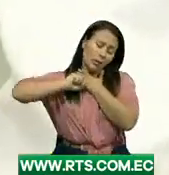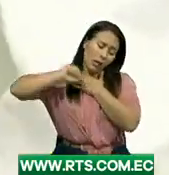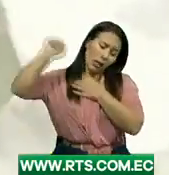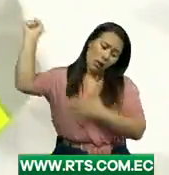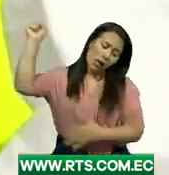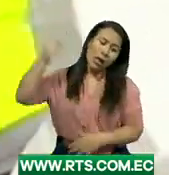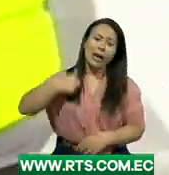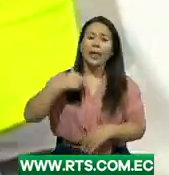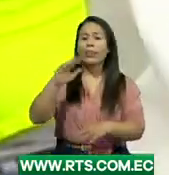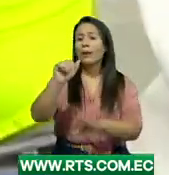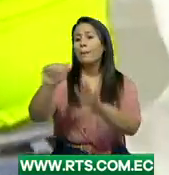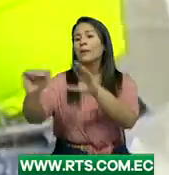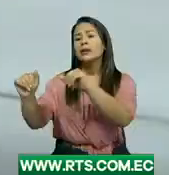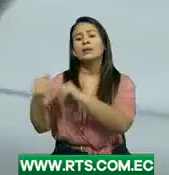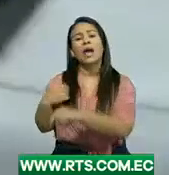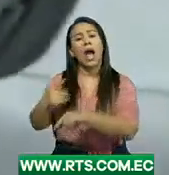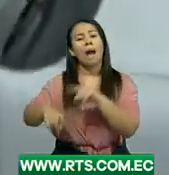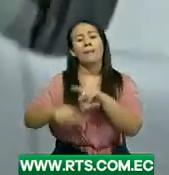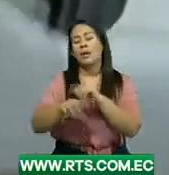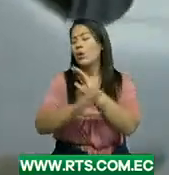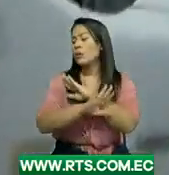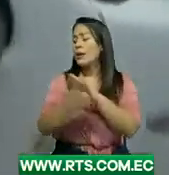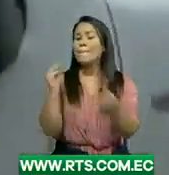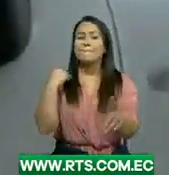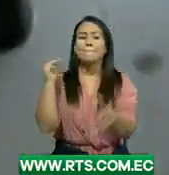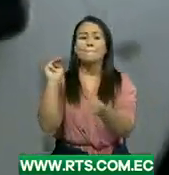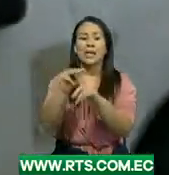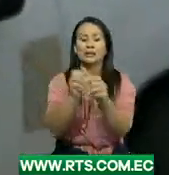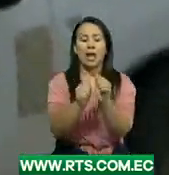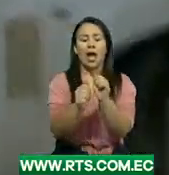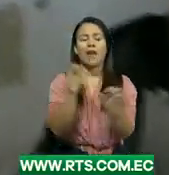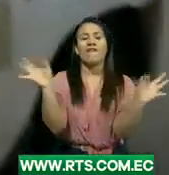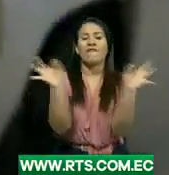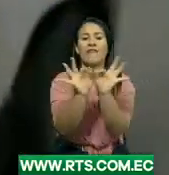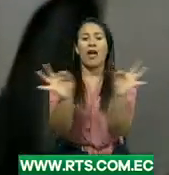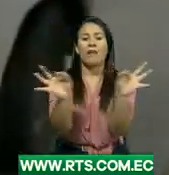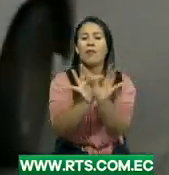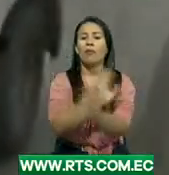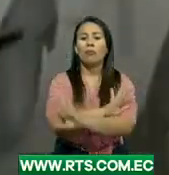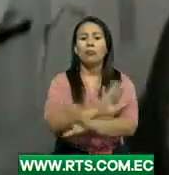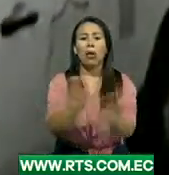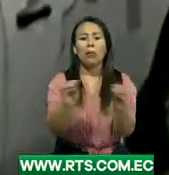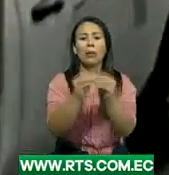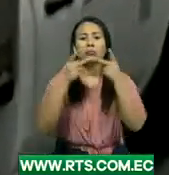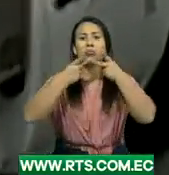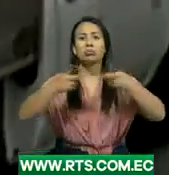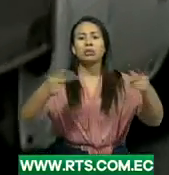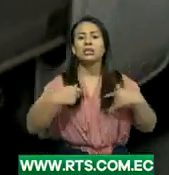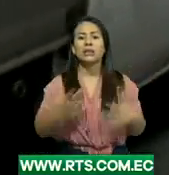despedirse de sus amigos y familiares en un mensaje dejado en Facebook. En Quito informó Iván Casamen.